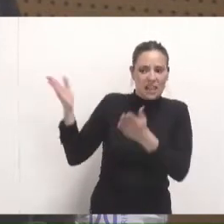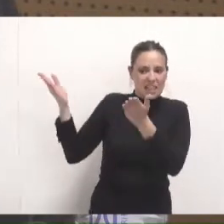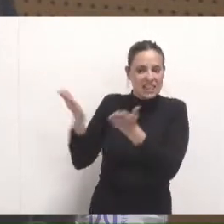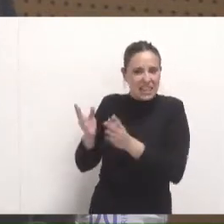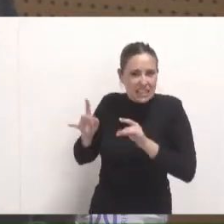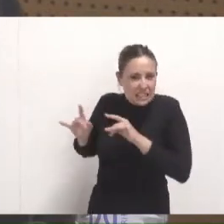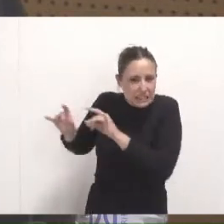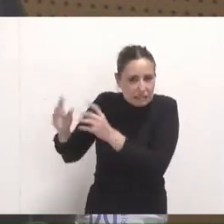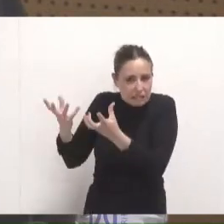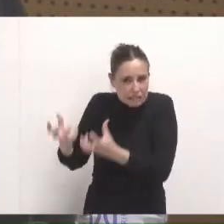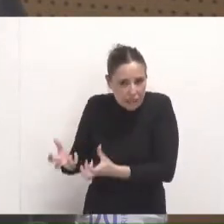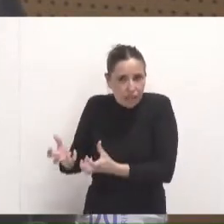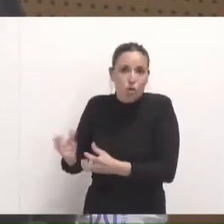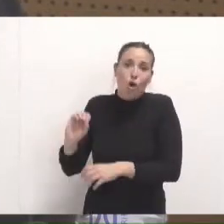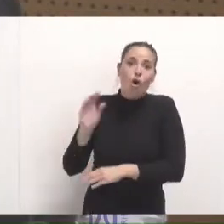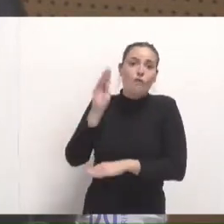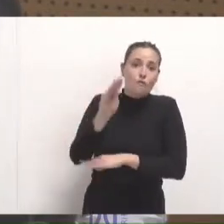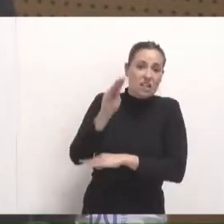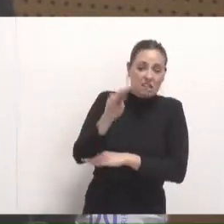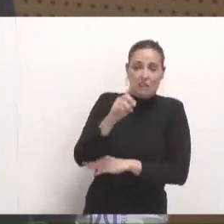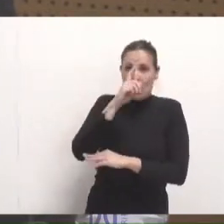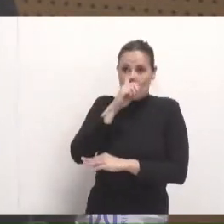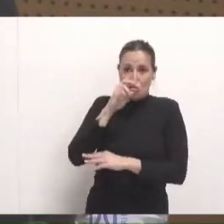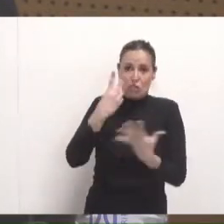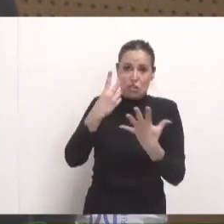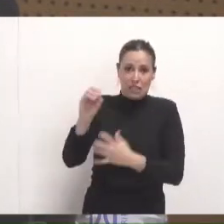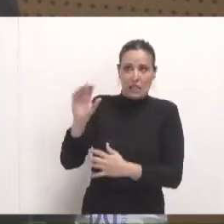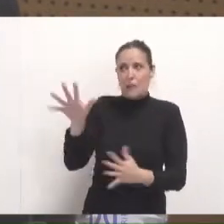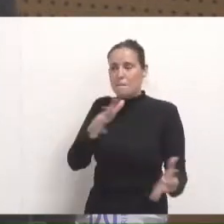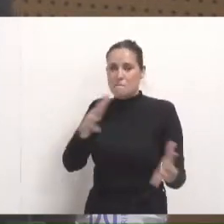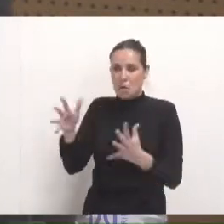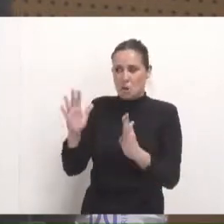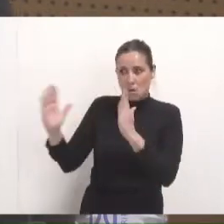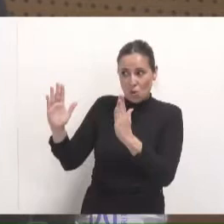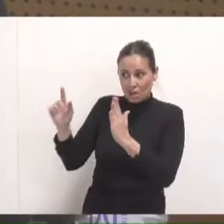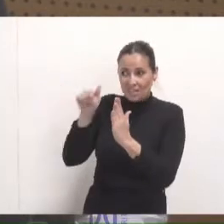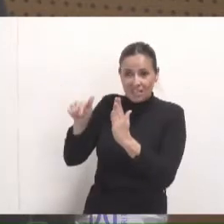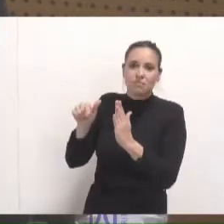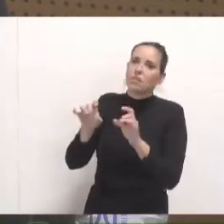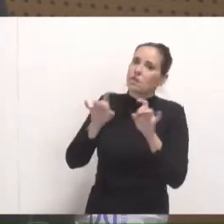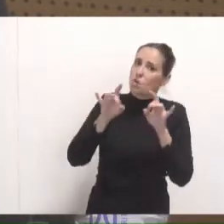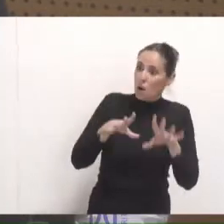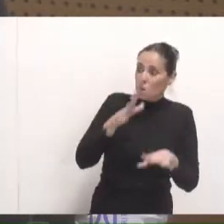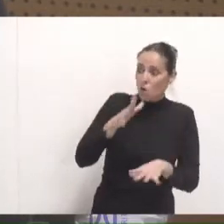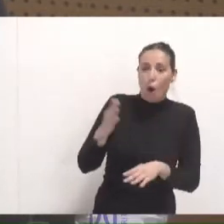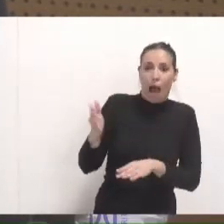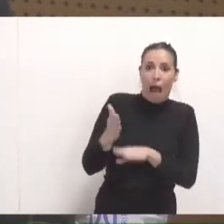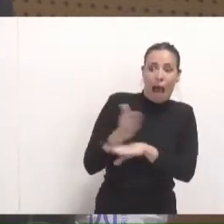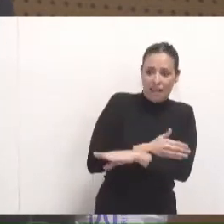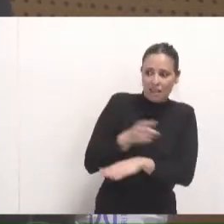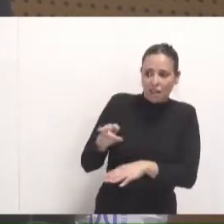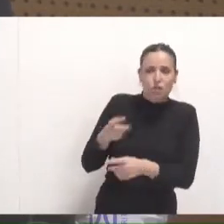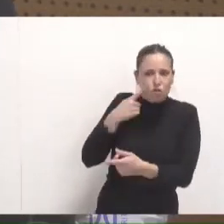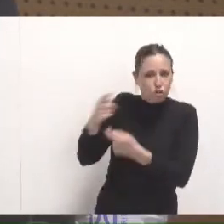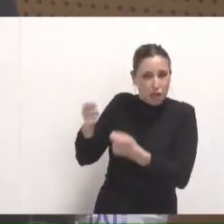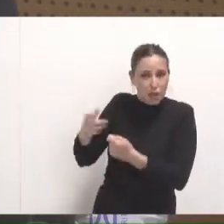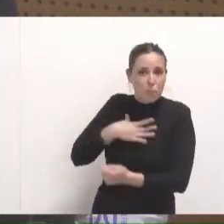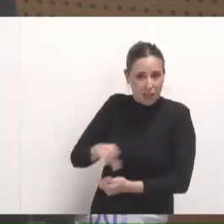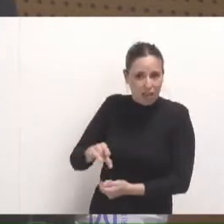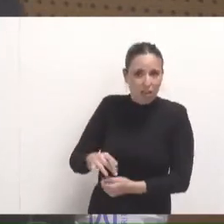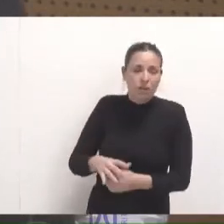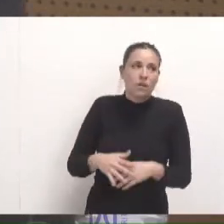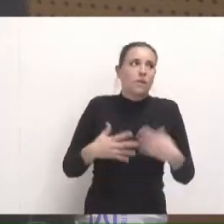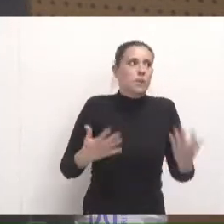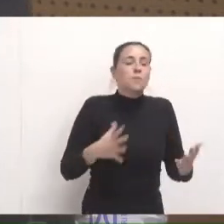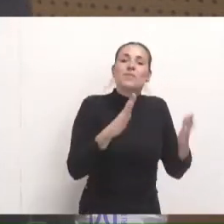pues a mediados de los años 70, ¿no?, donde a lo mejor todavía se podía haber controlado. O estamos en una situación, en una fase quizá parecida a